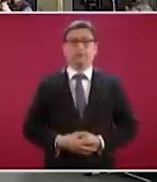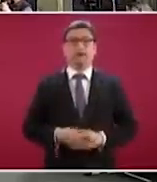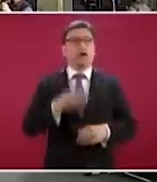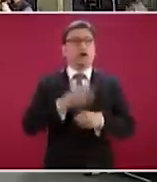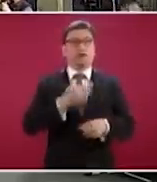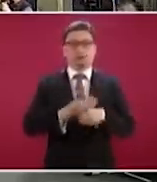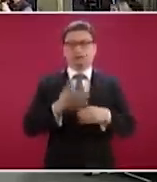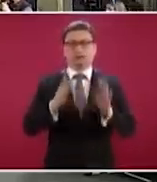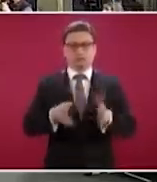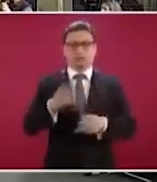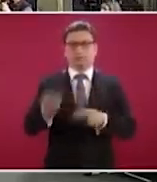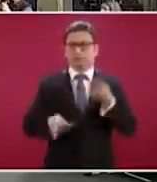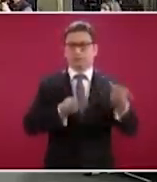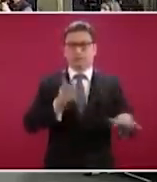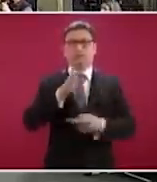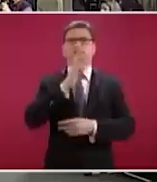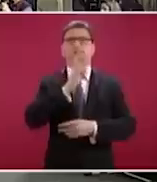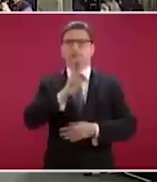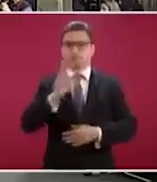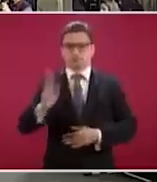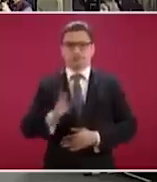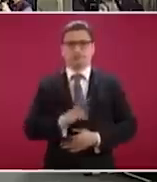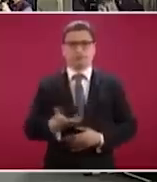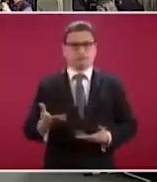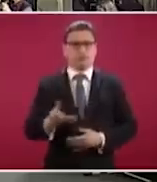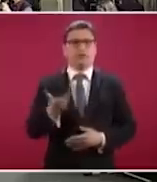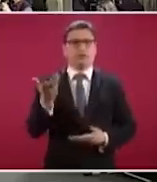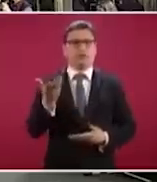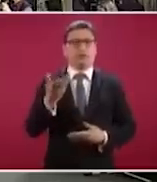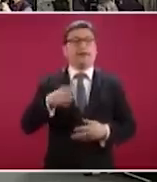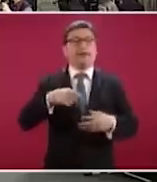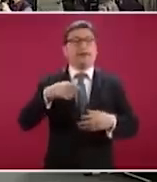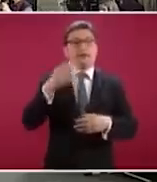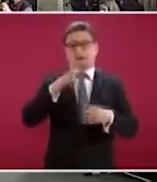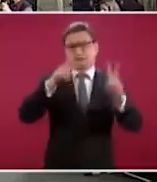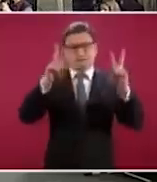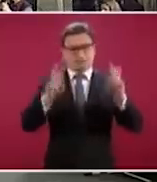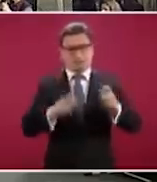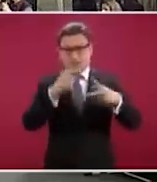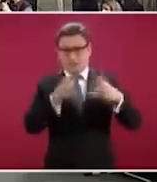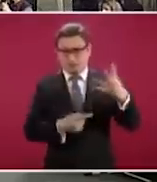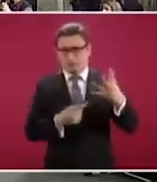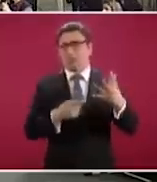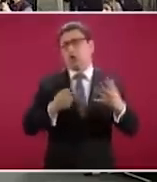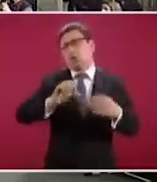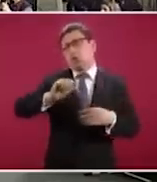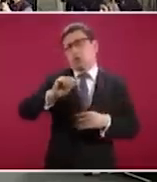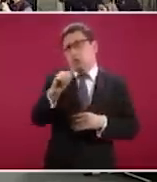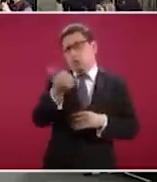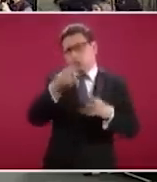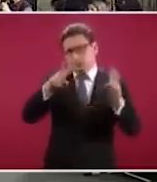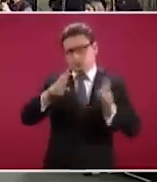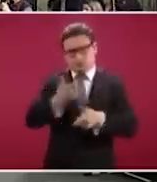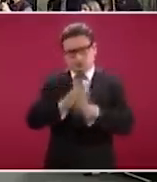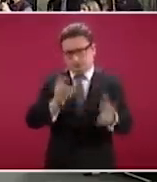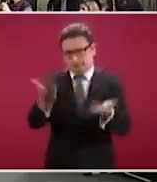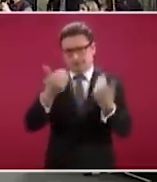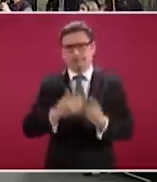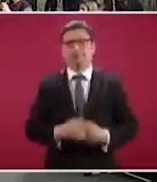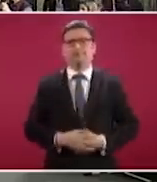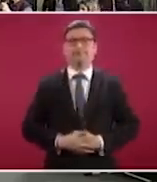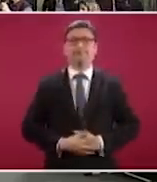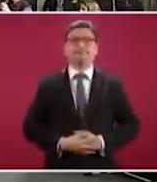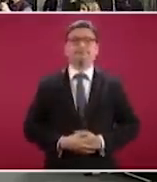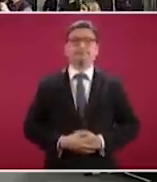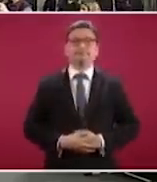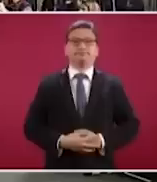Abrimos para preguntas y respuestas sobre los temas y sobre otros asuntos.